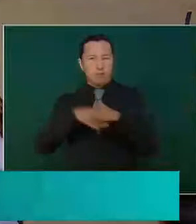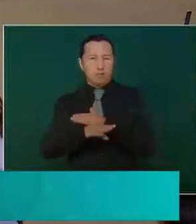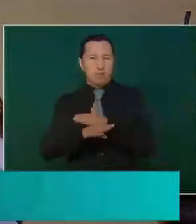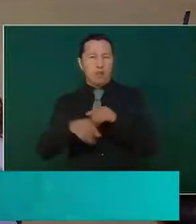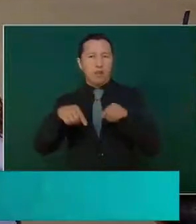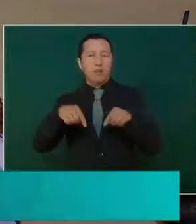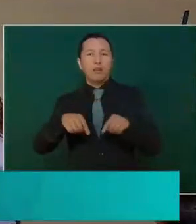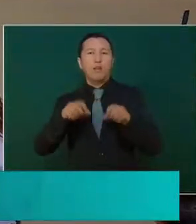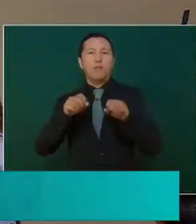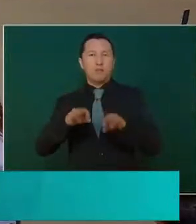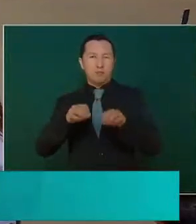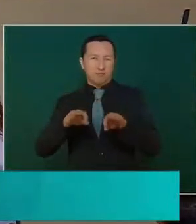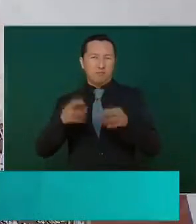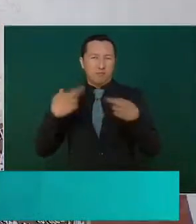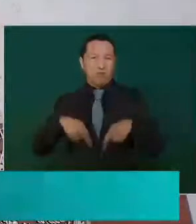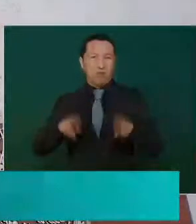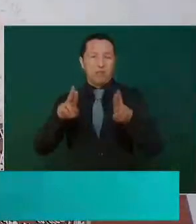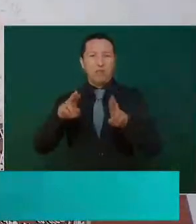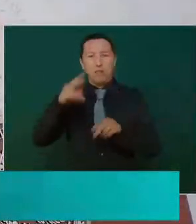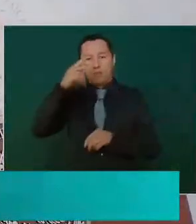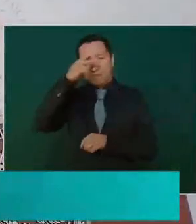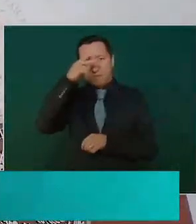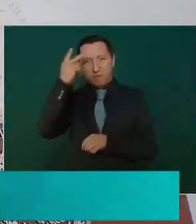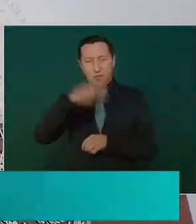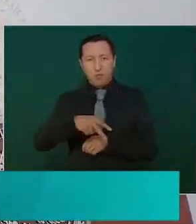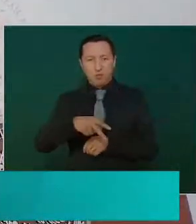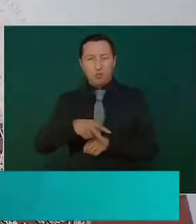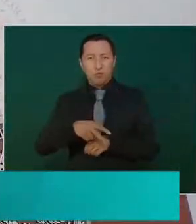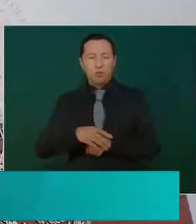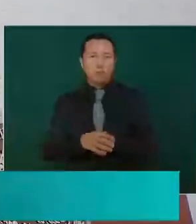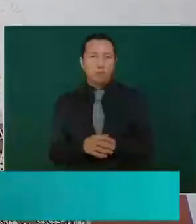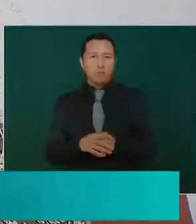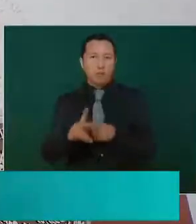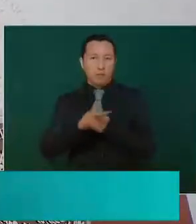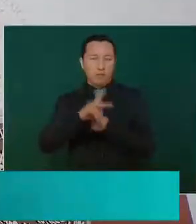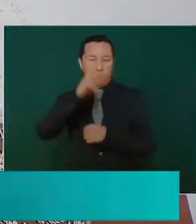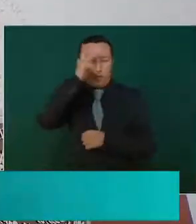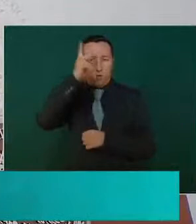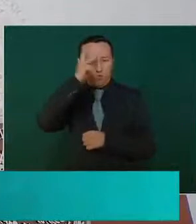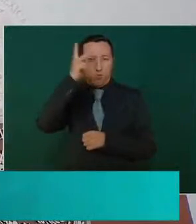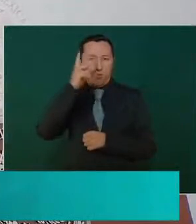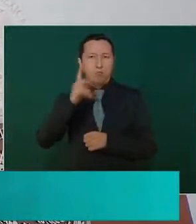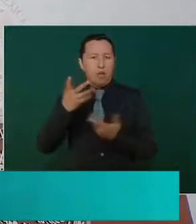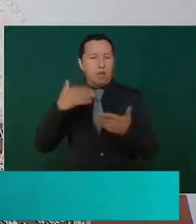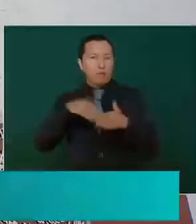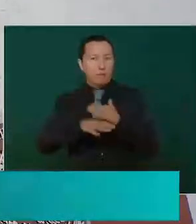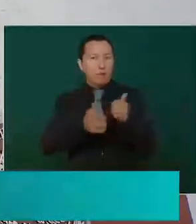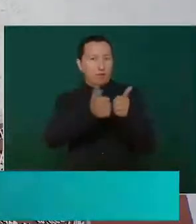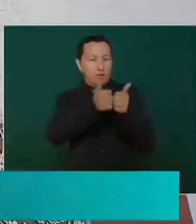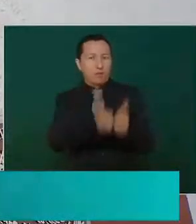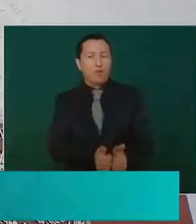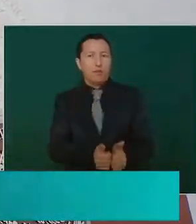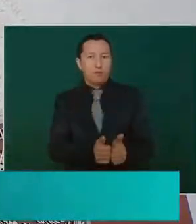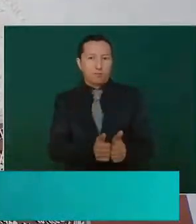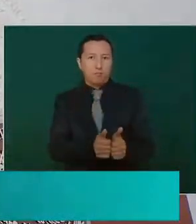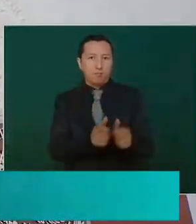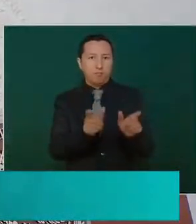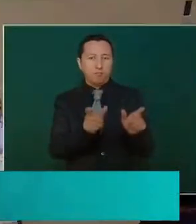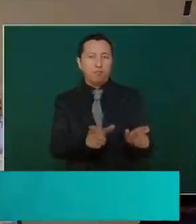de Perú en México. Y ayer llegaron. Ya están con